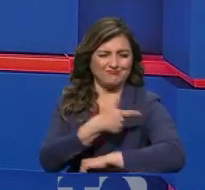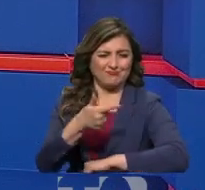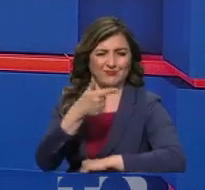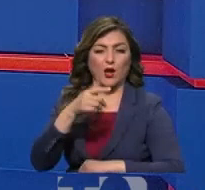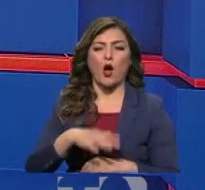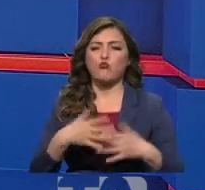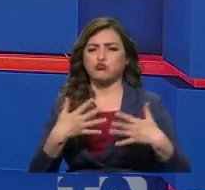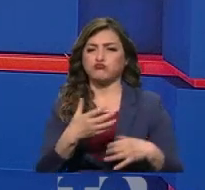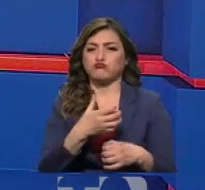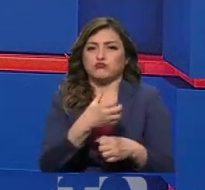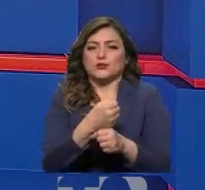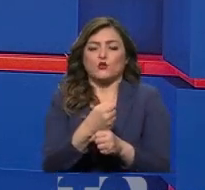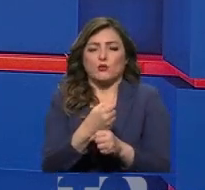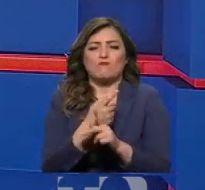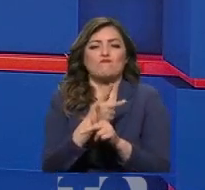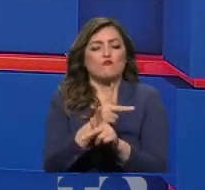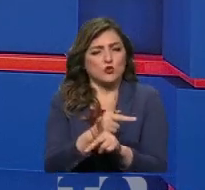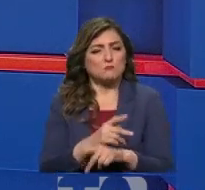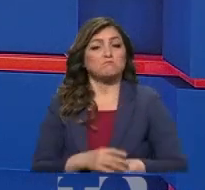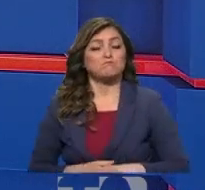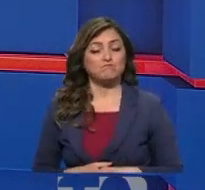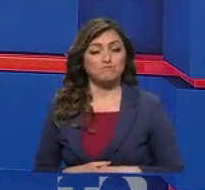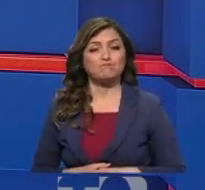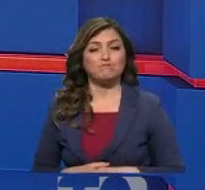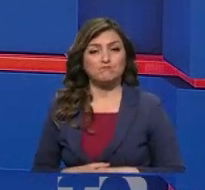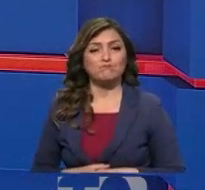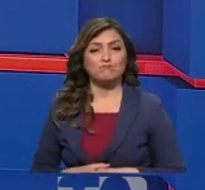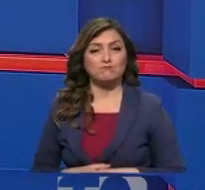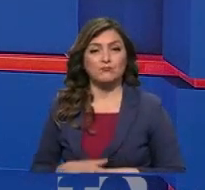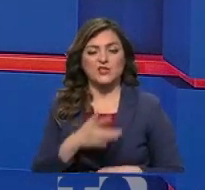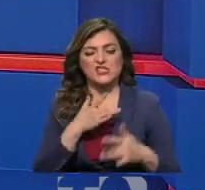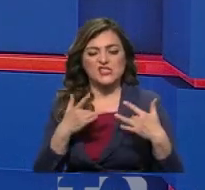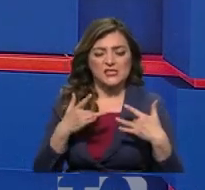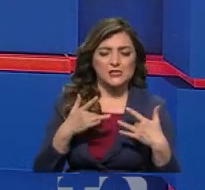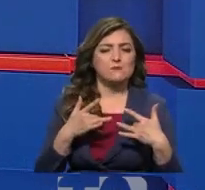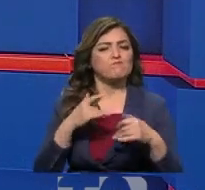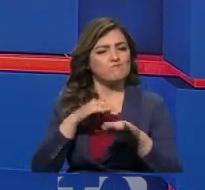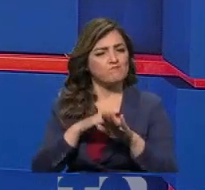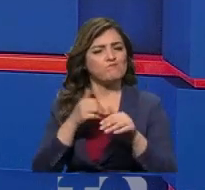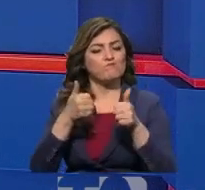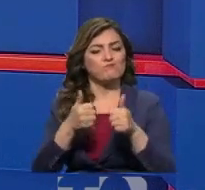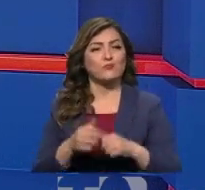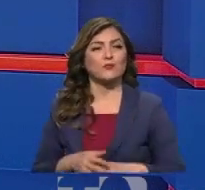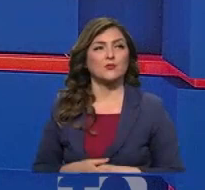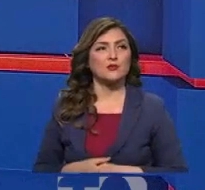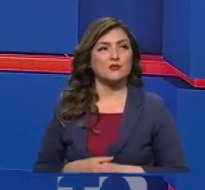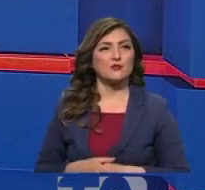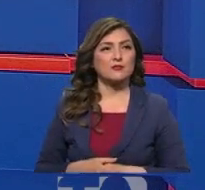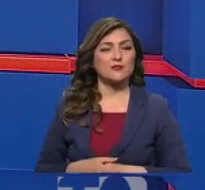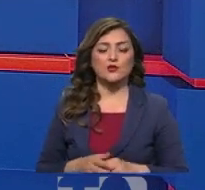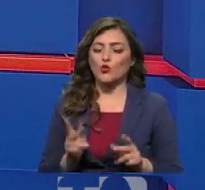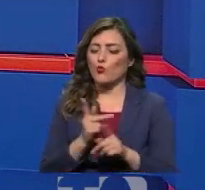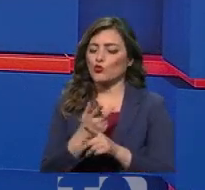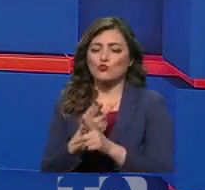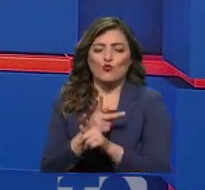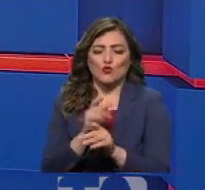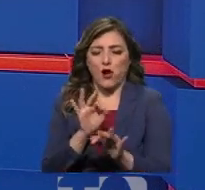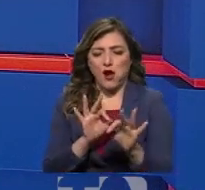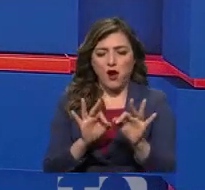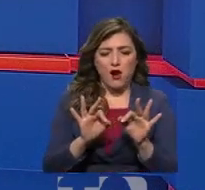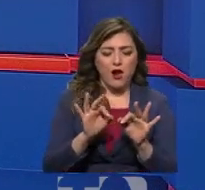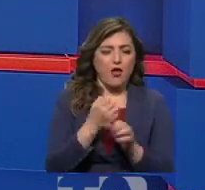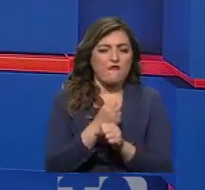perfil de seguridad y efectos secundarios totalmente favorable, con una reactogenicidad y producción de anticuerpos,